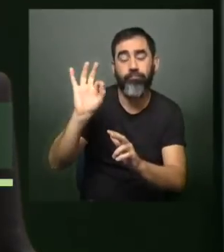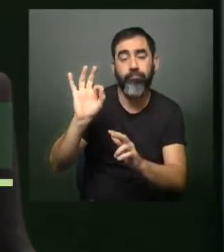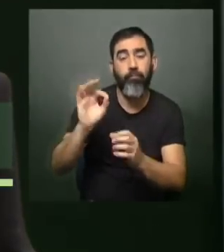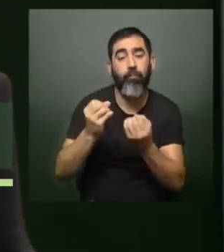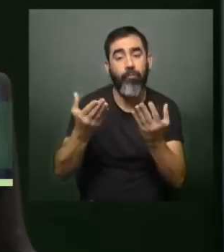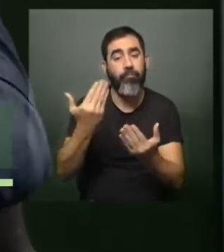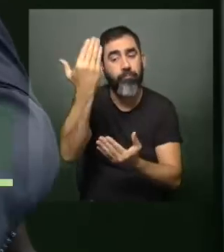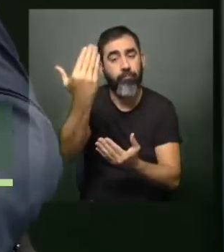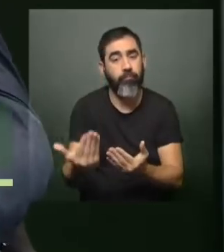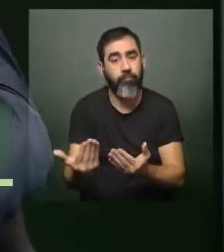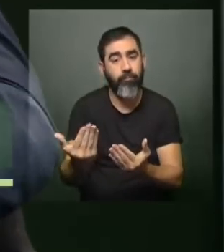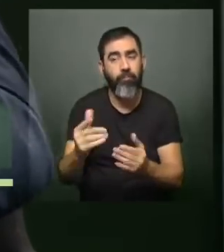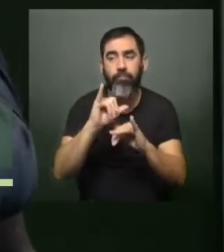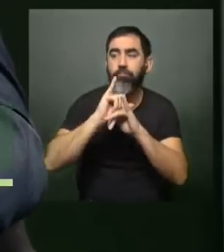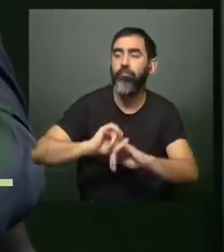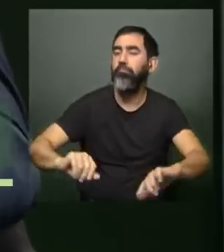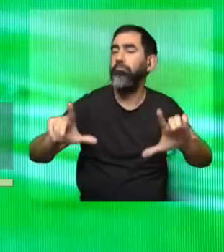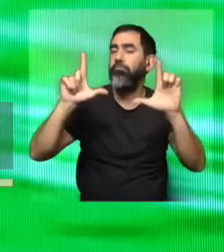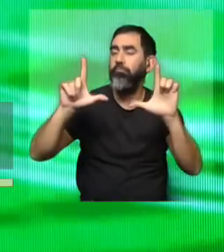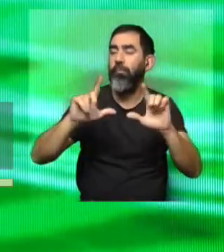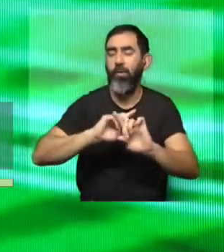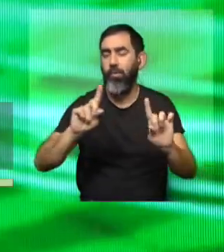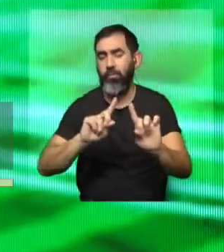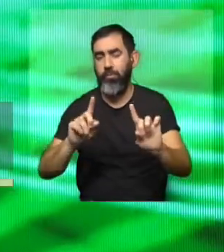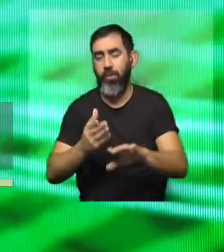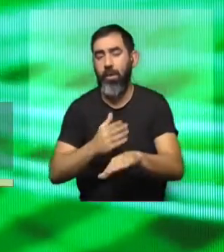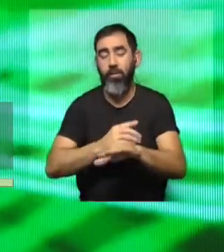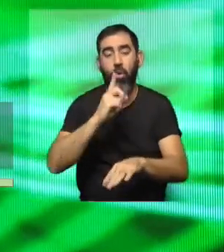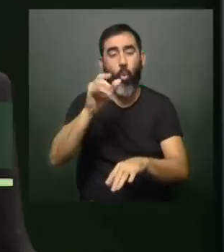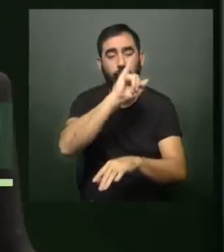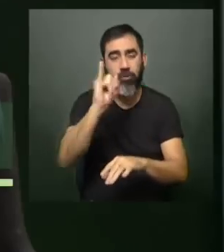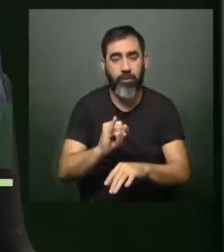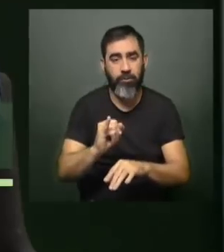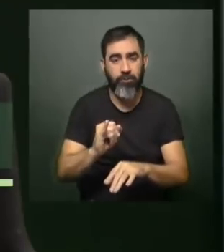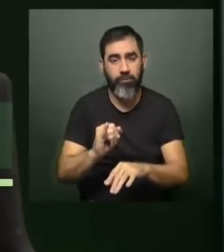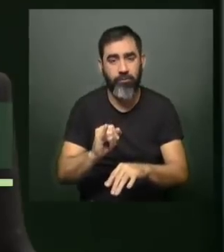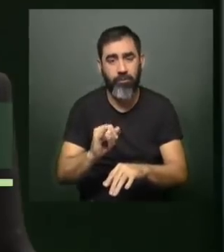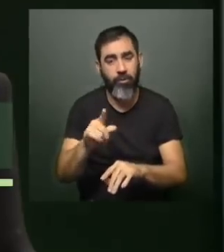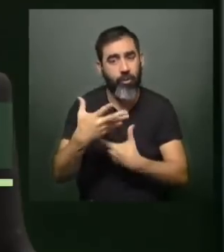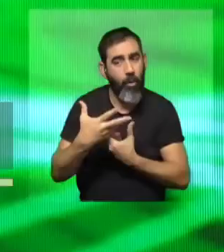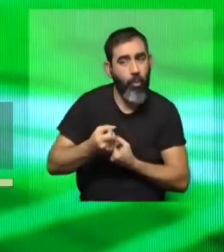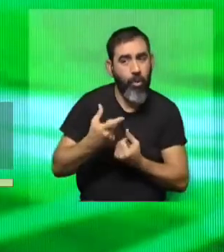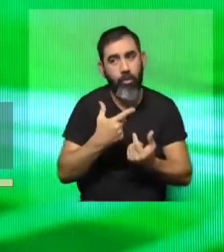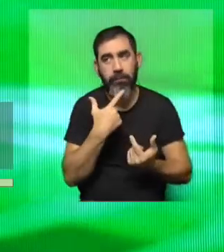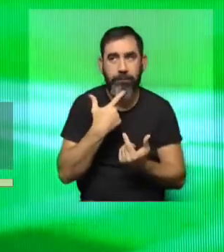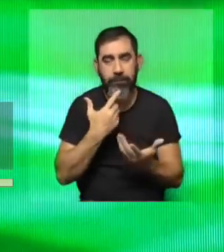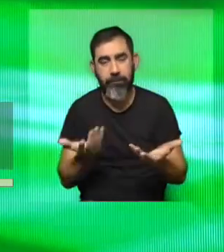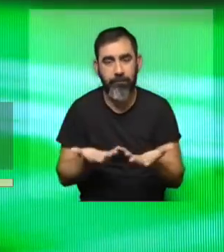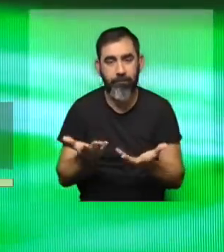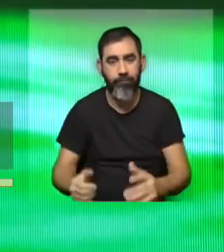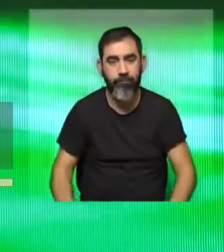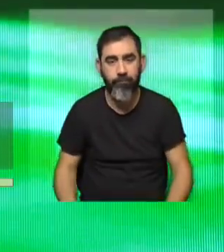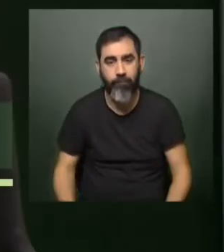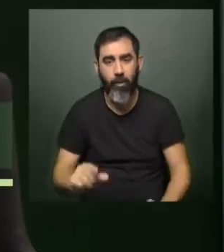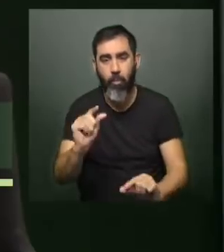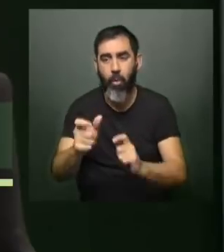bueno tener un perfil menos mediático que tu predecesor que que Santiago González eso te condiciona te respalda digo muchas